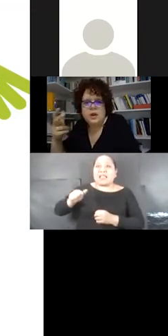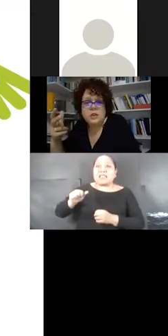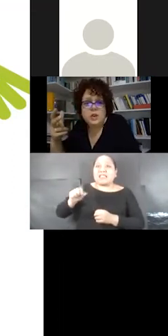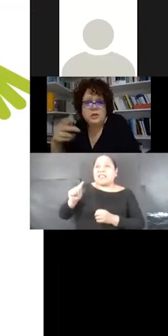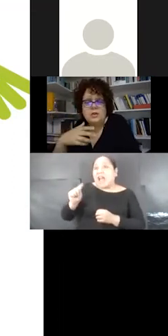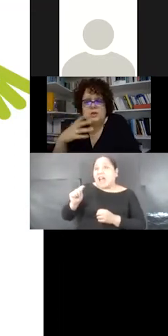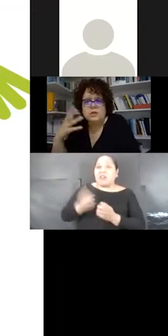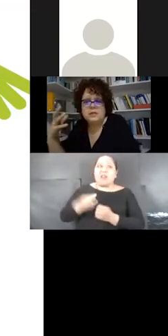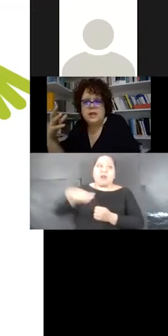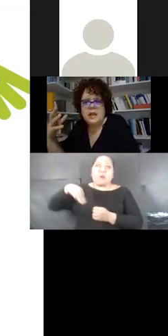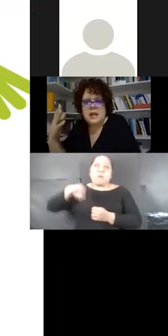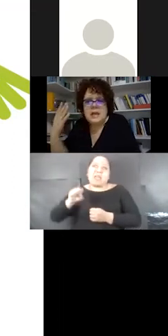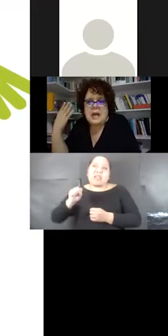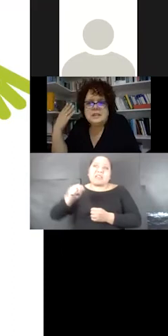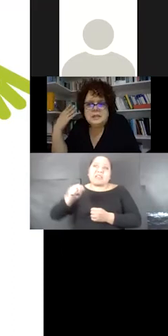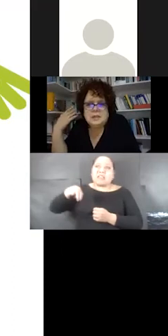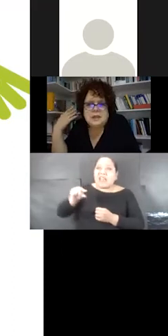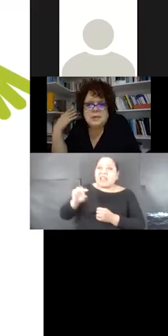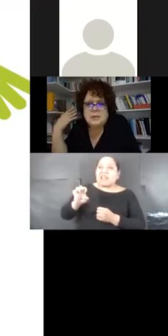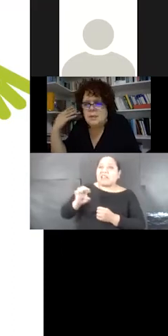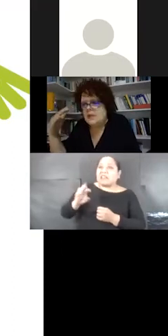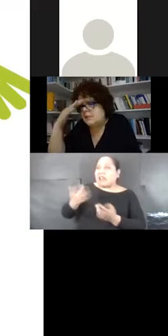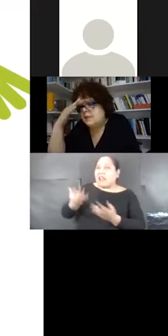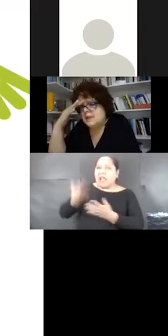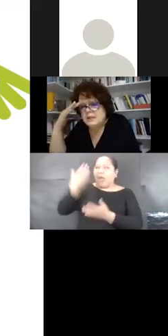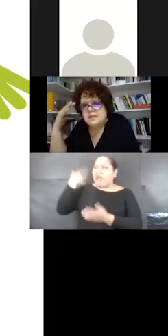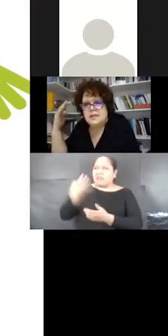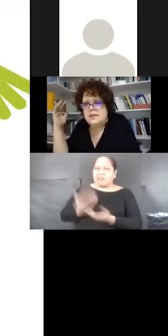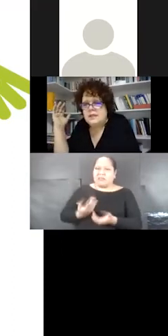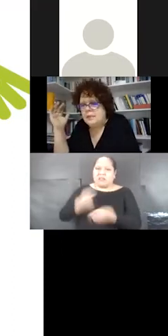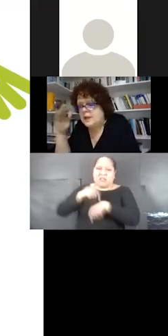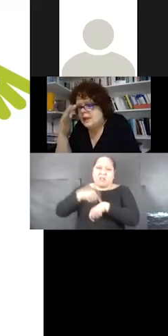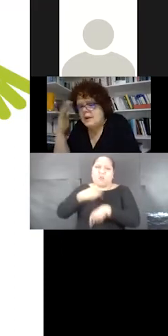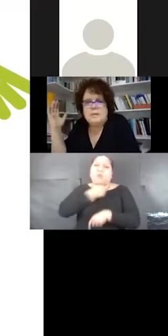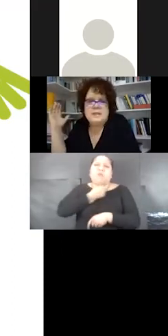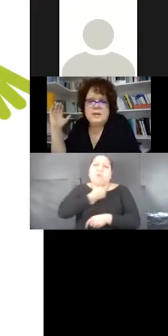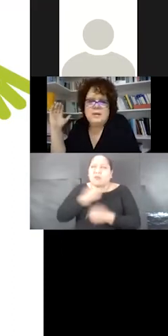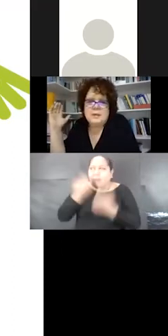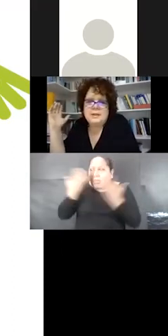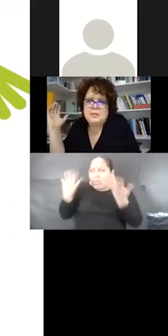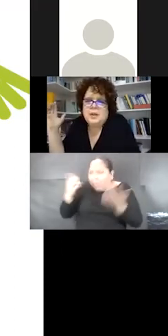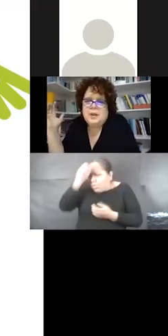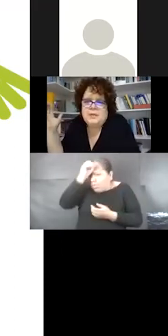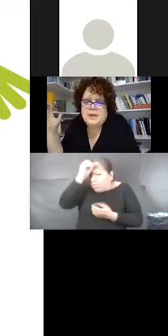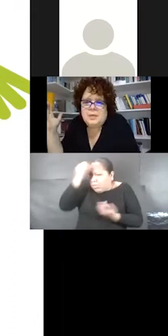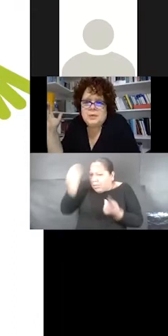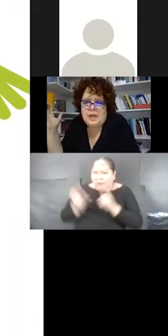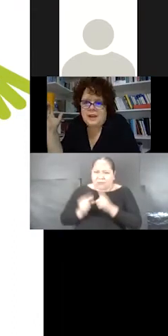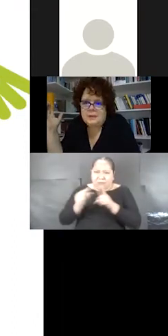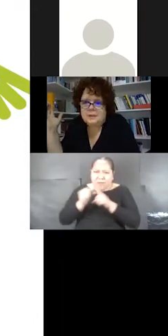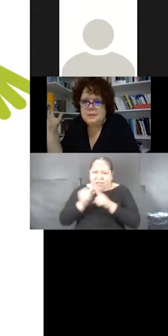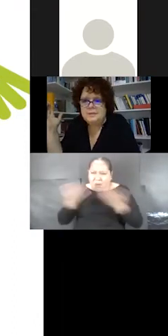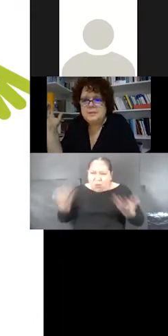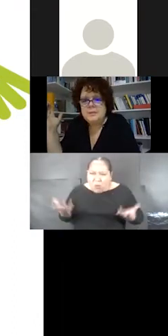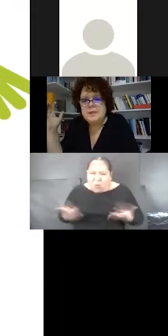correo electrónico, ¿no? Cosas que antes, pues, en la época de mi abuelito, pues, ni por aquí iban a pensar en una palabra así porque no había cómo